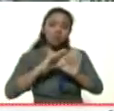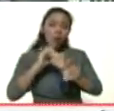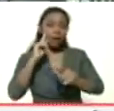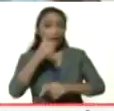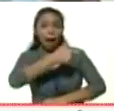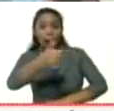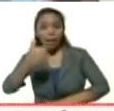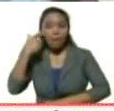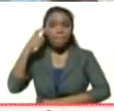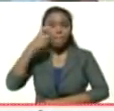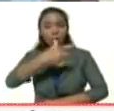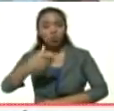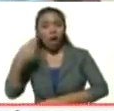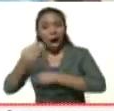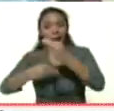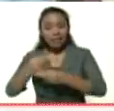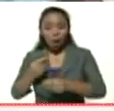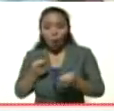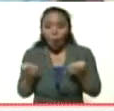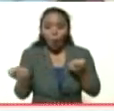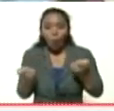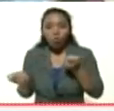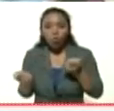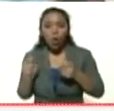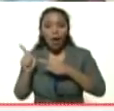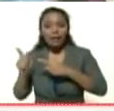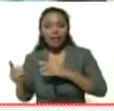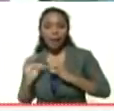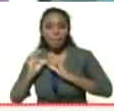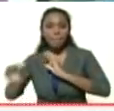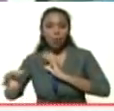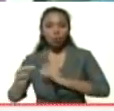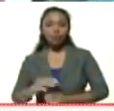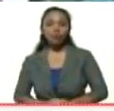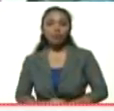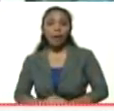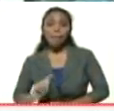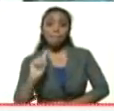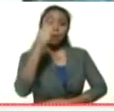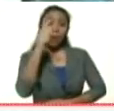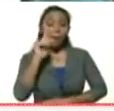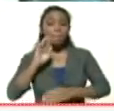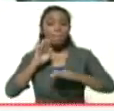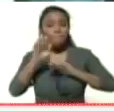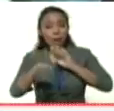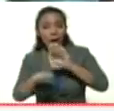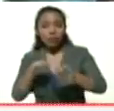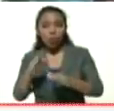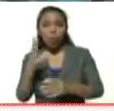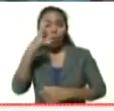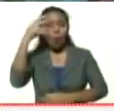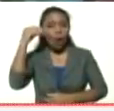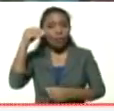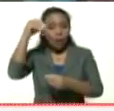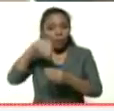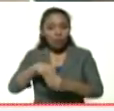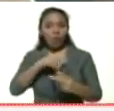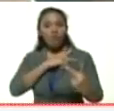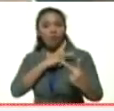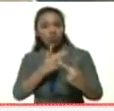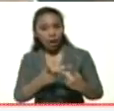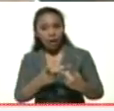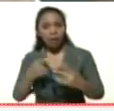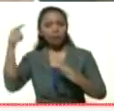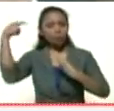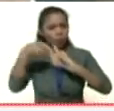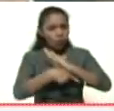persona hace para controlar esta infección. El primer paso entonces es la cuarentena voluntaria,